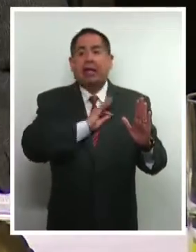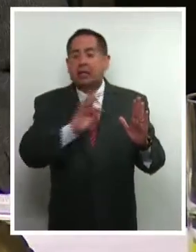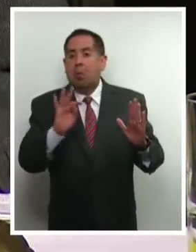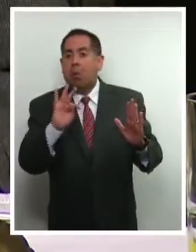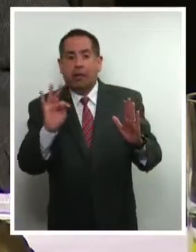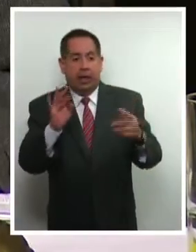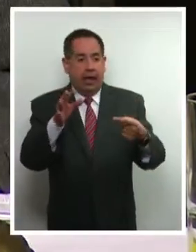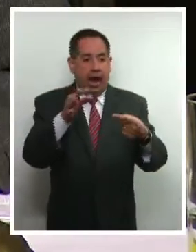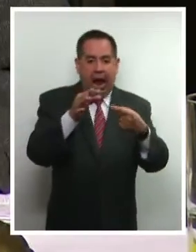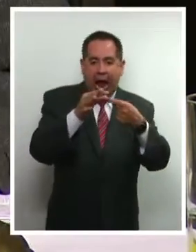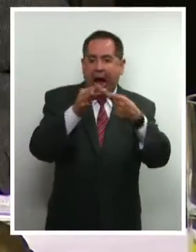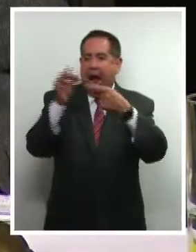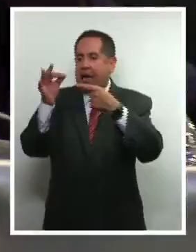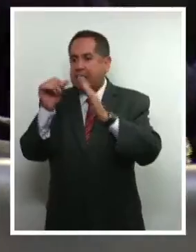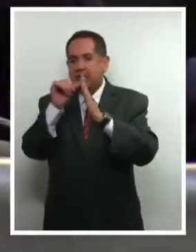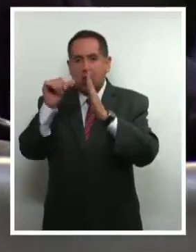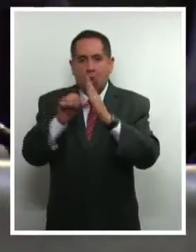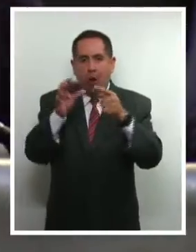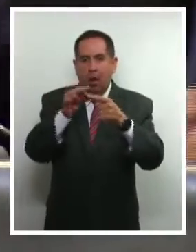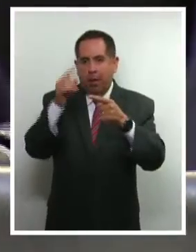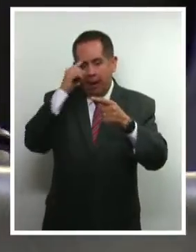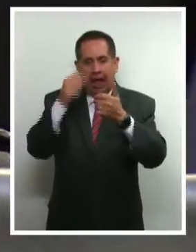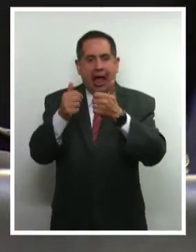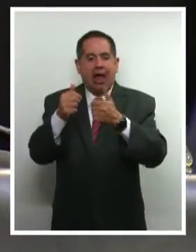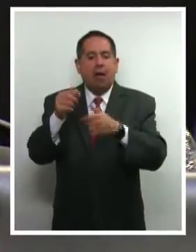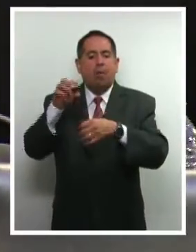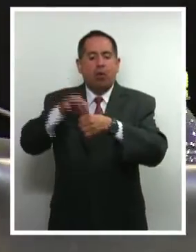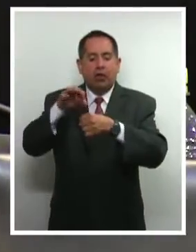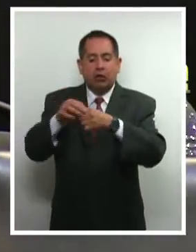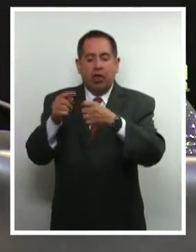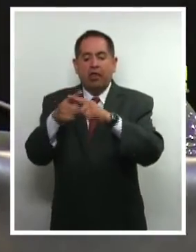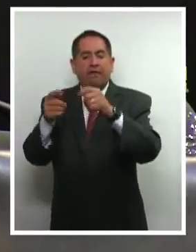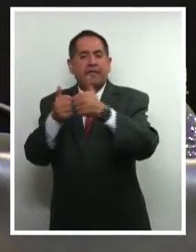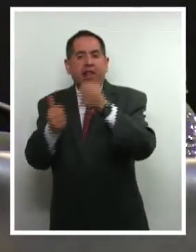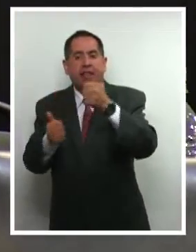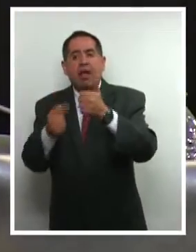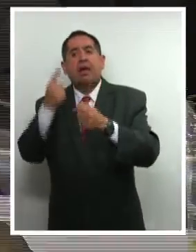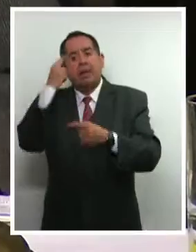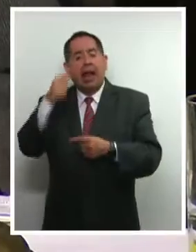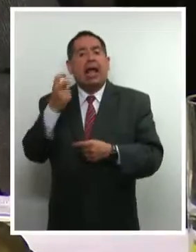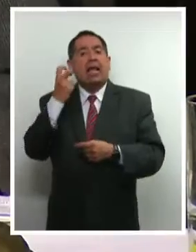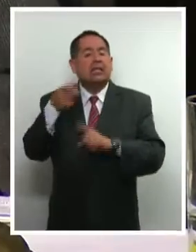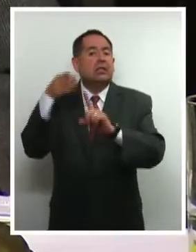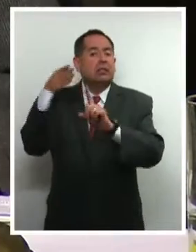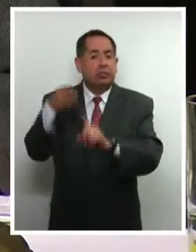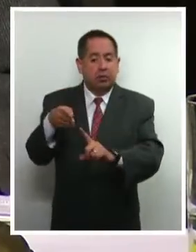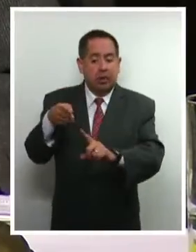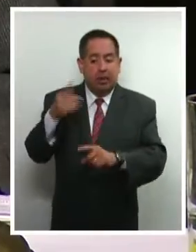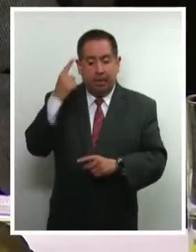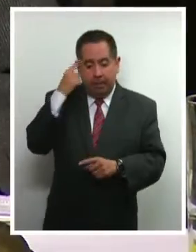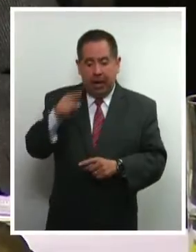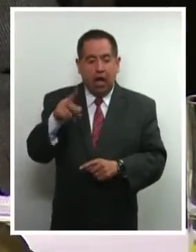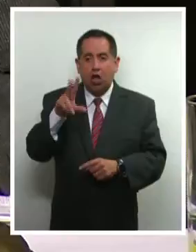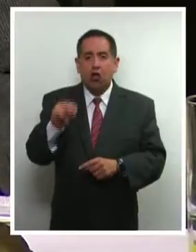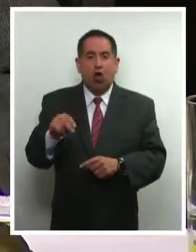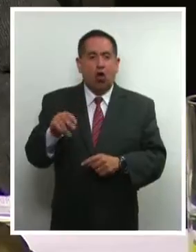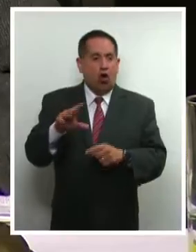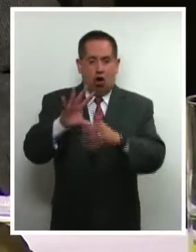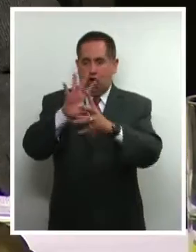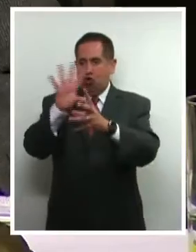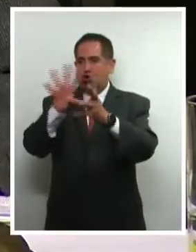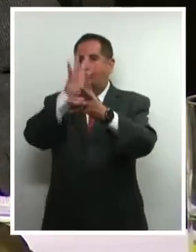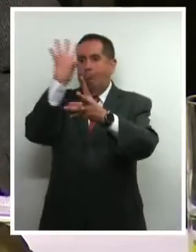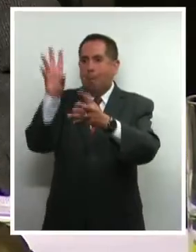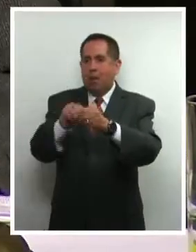reservar artículos para una votación diferenciada, era con el propósito de que no se rechazara el conjunto